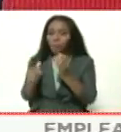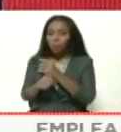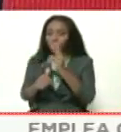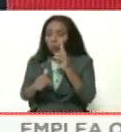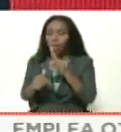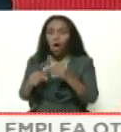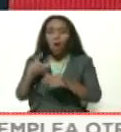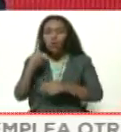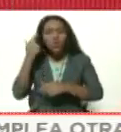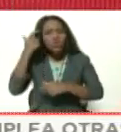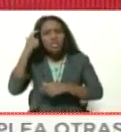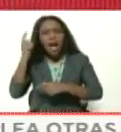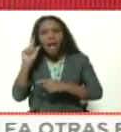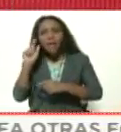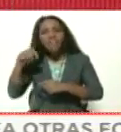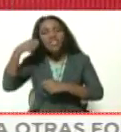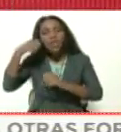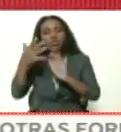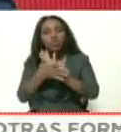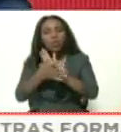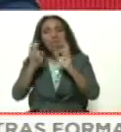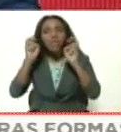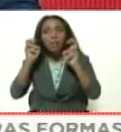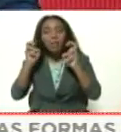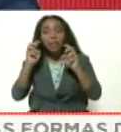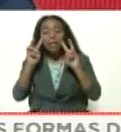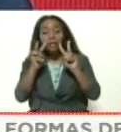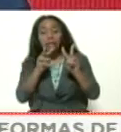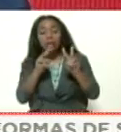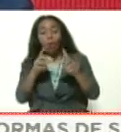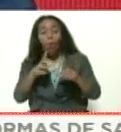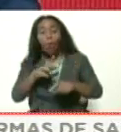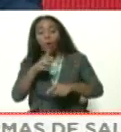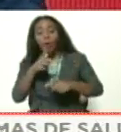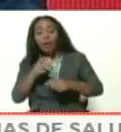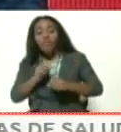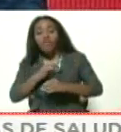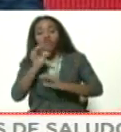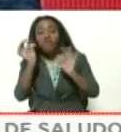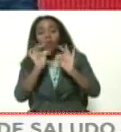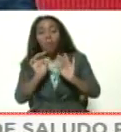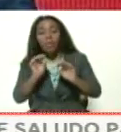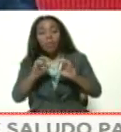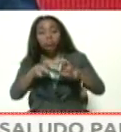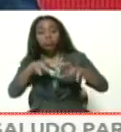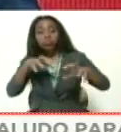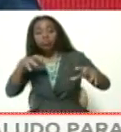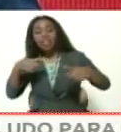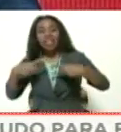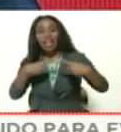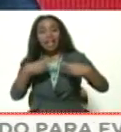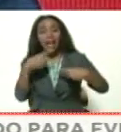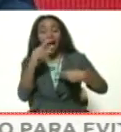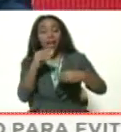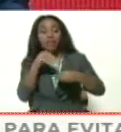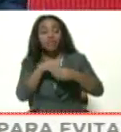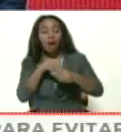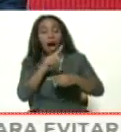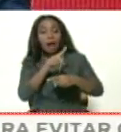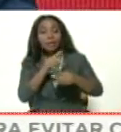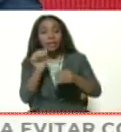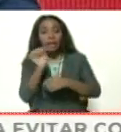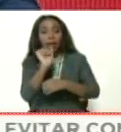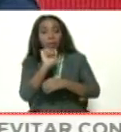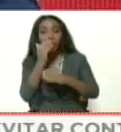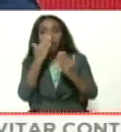un video que podamos mostrar de la magnitud y el nivel del arsenal de guerra que fue incautado en esa